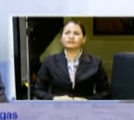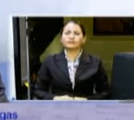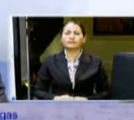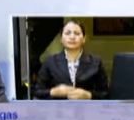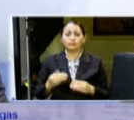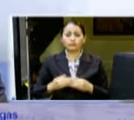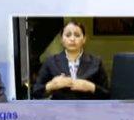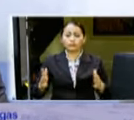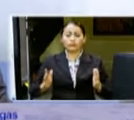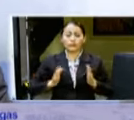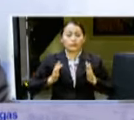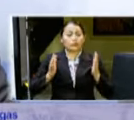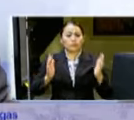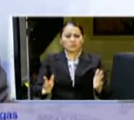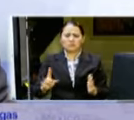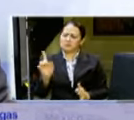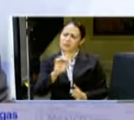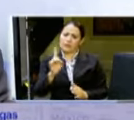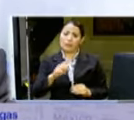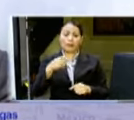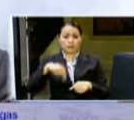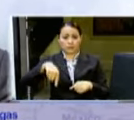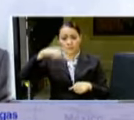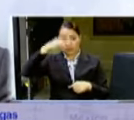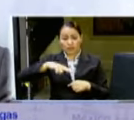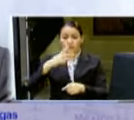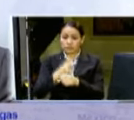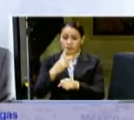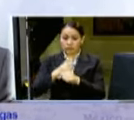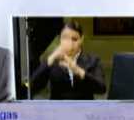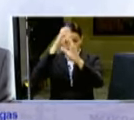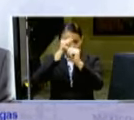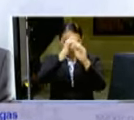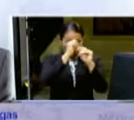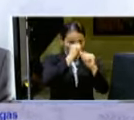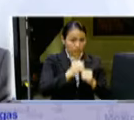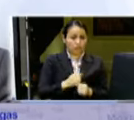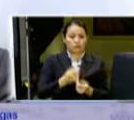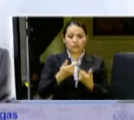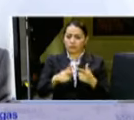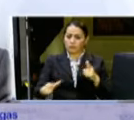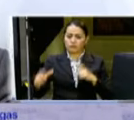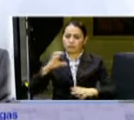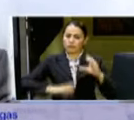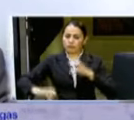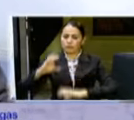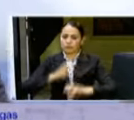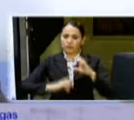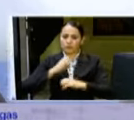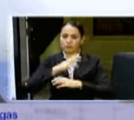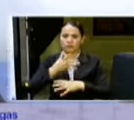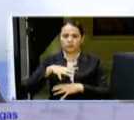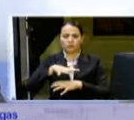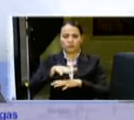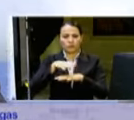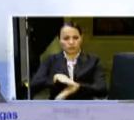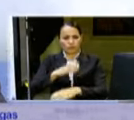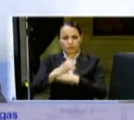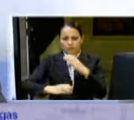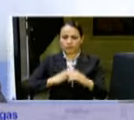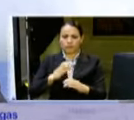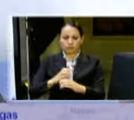no es sorprendente que México sea el segundo país con red de tratados de libre comercio más extenso a nivel internacional. Y tercero,